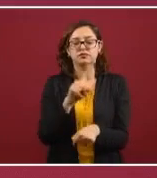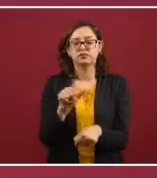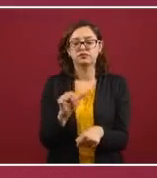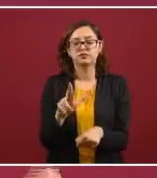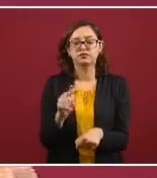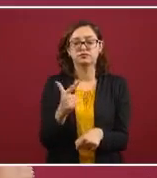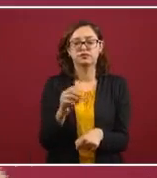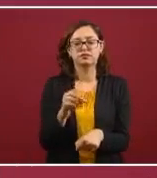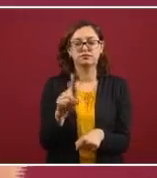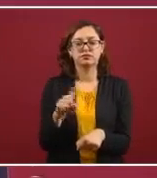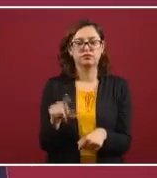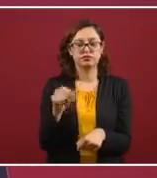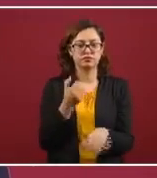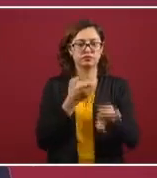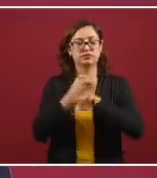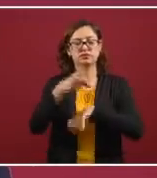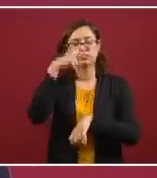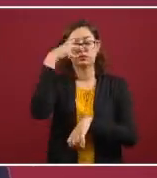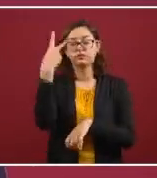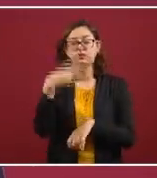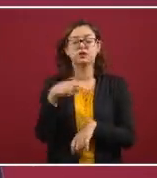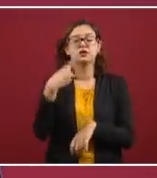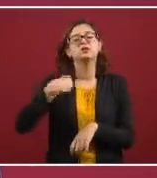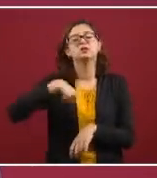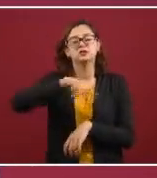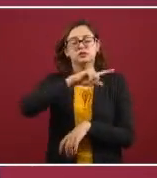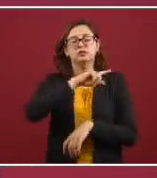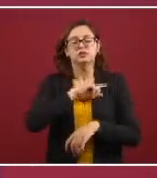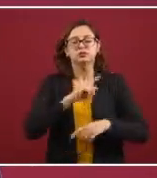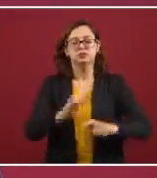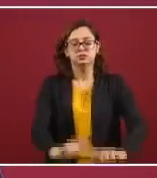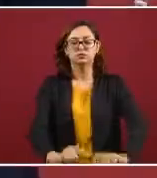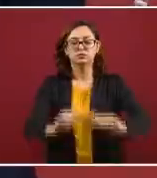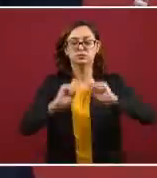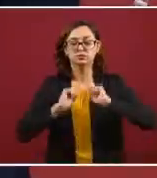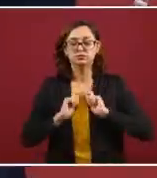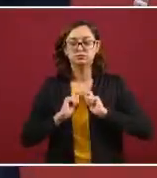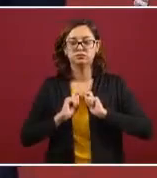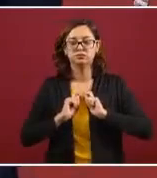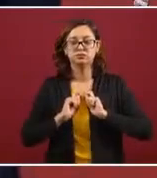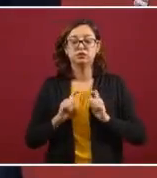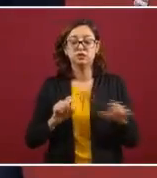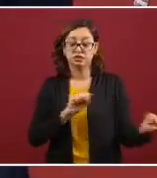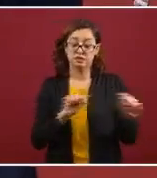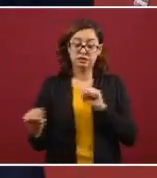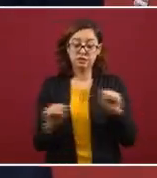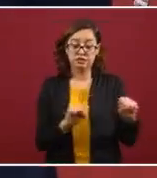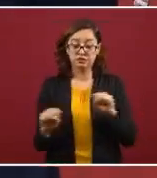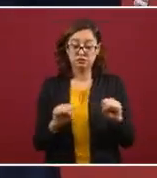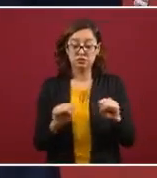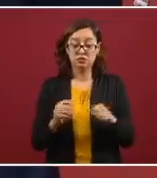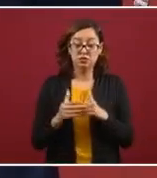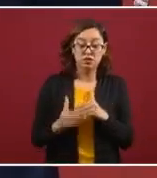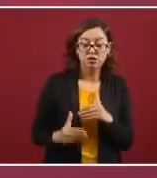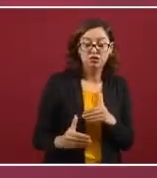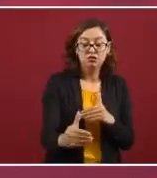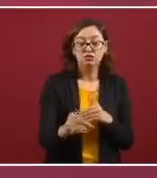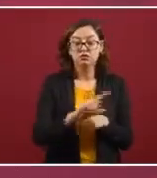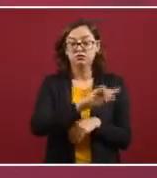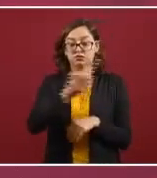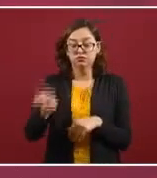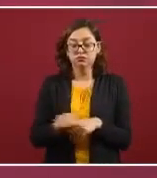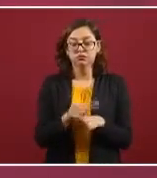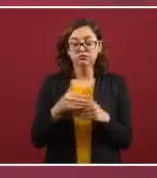México. Nosotros tomamos estos casos, honestamente después del sismo y durante prácticamente